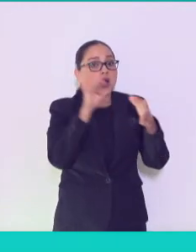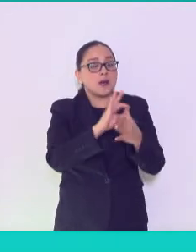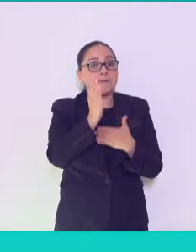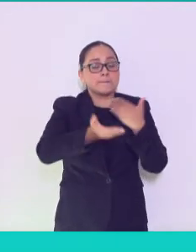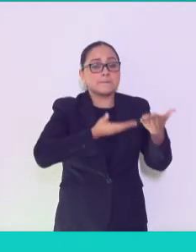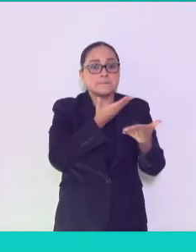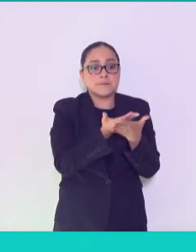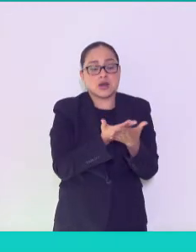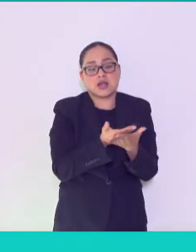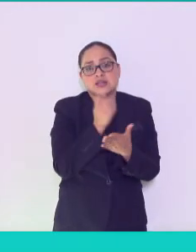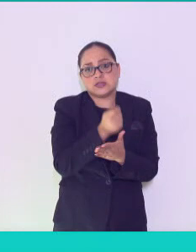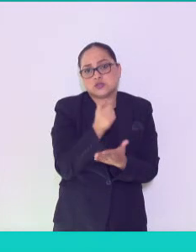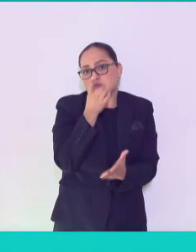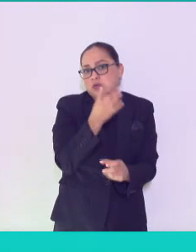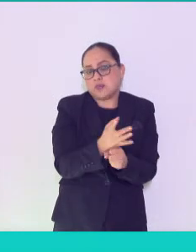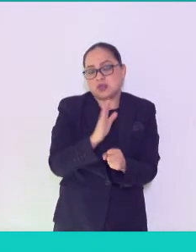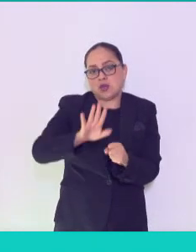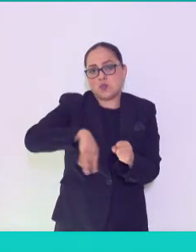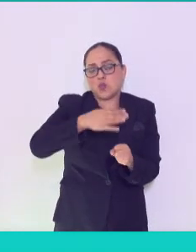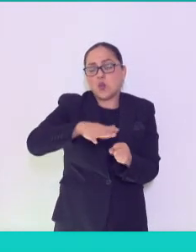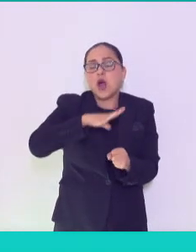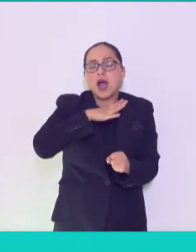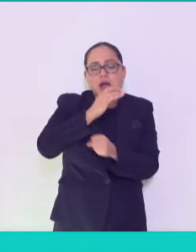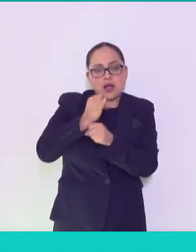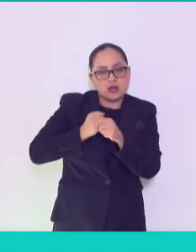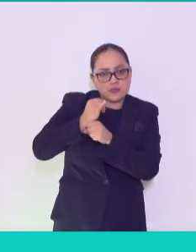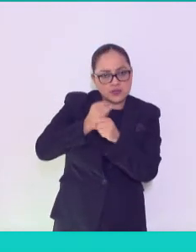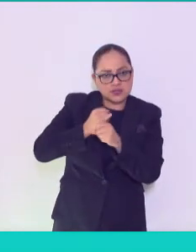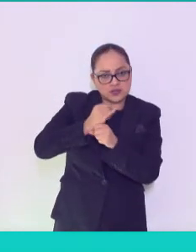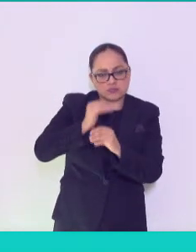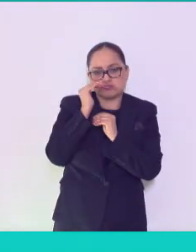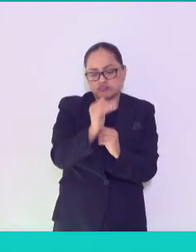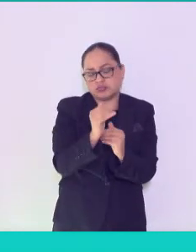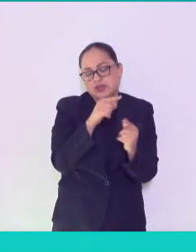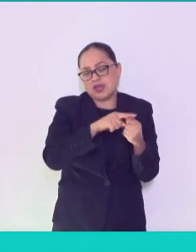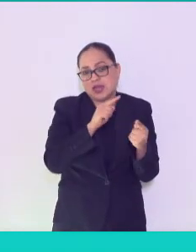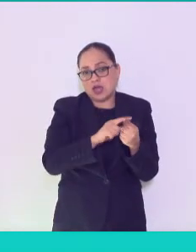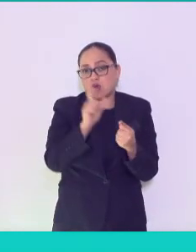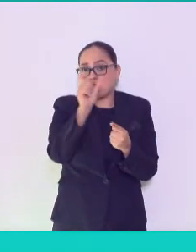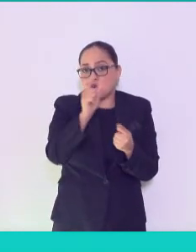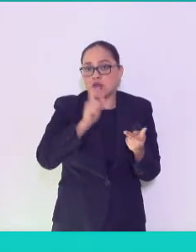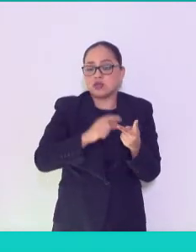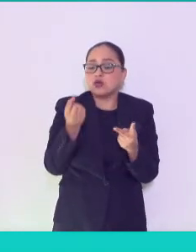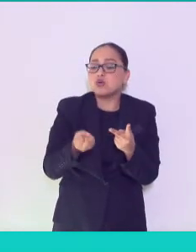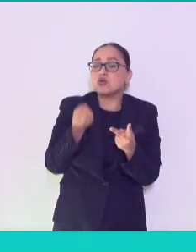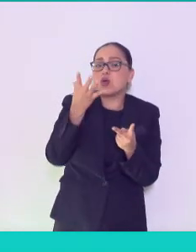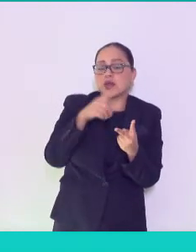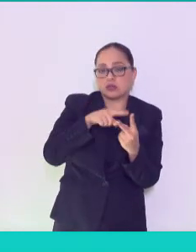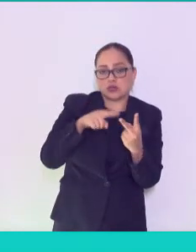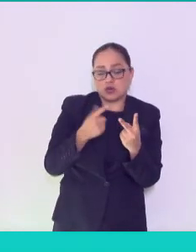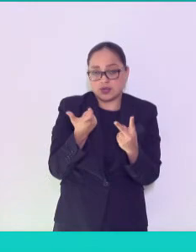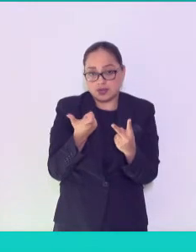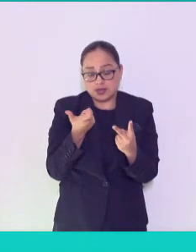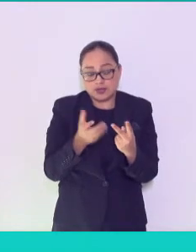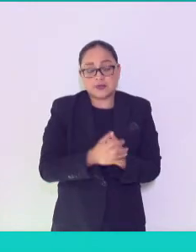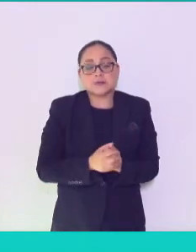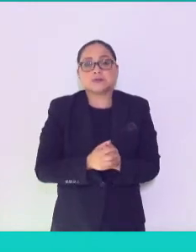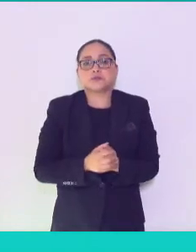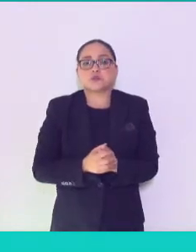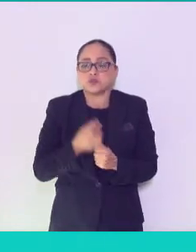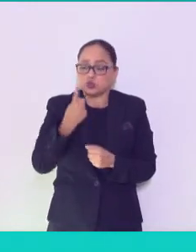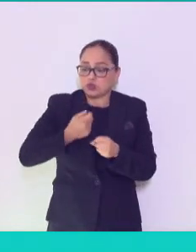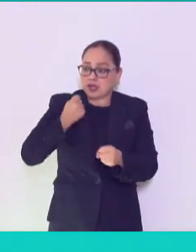un parámetro de búsqueda específico por lo que el sujeto obligado no debió restringir la búsqueda únicamente al año inmediato anterior